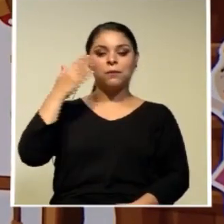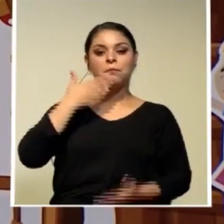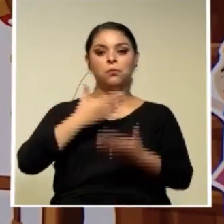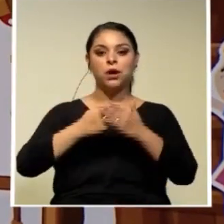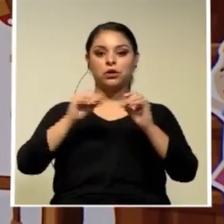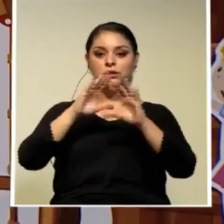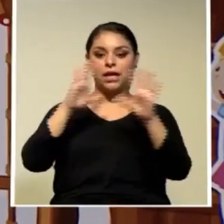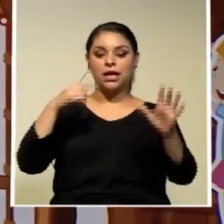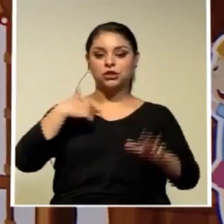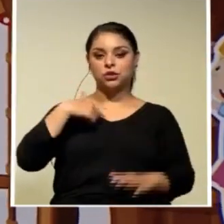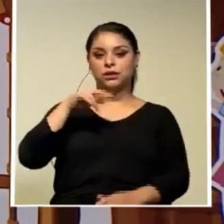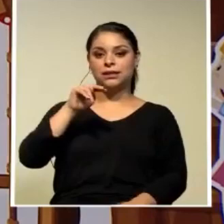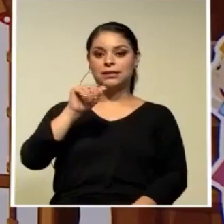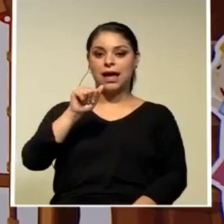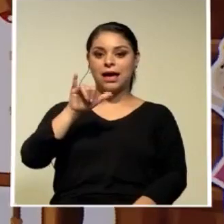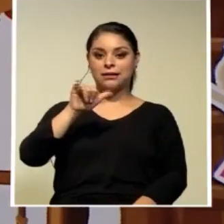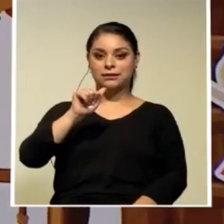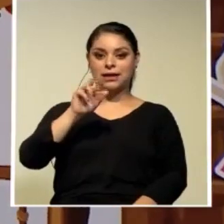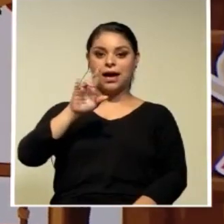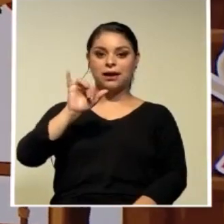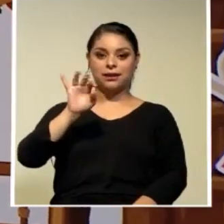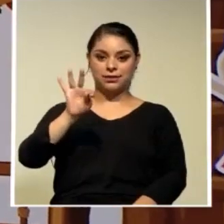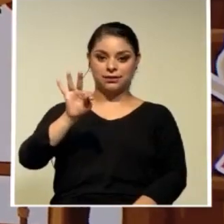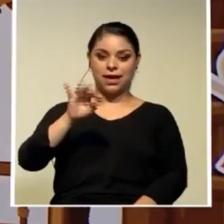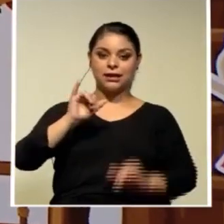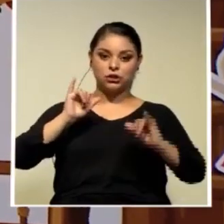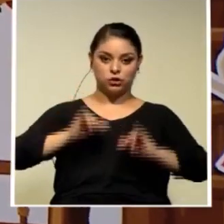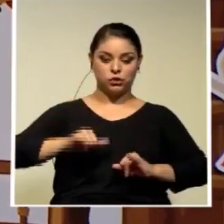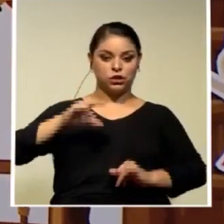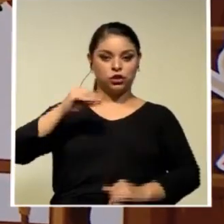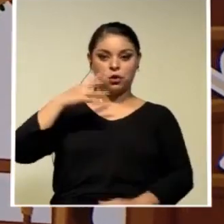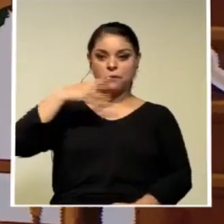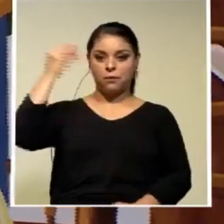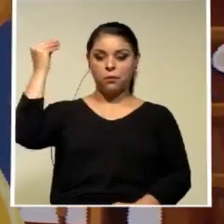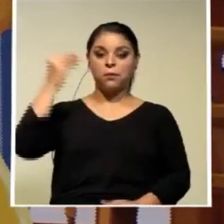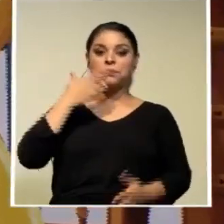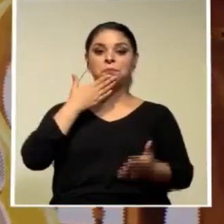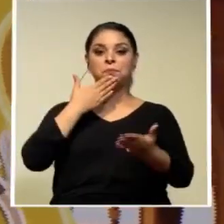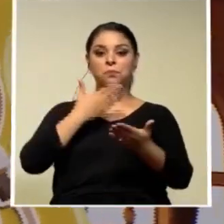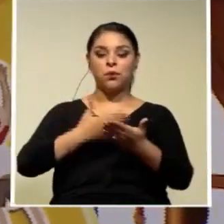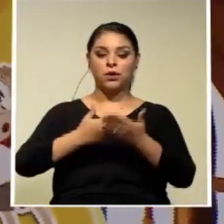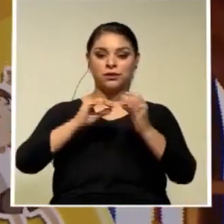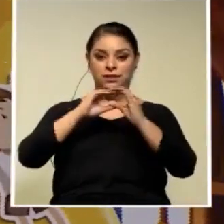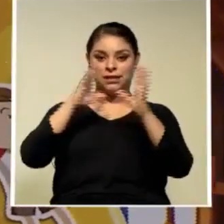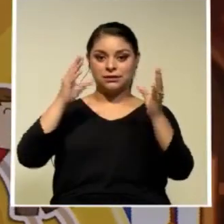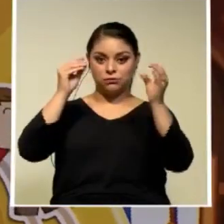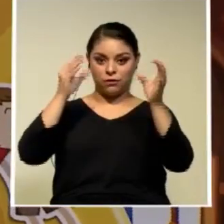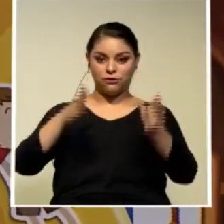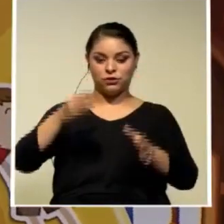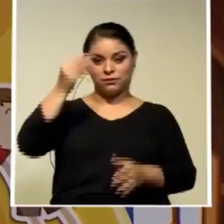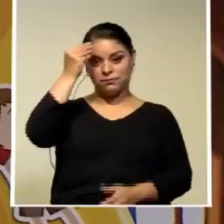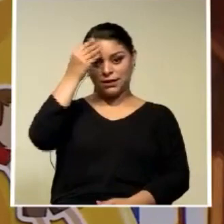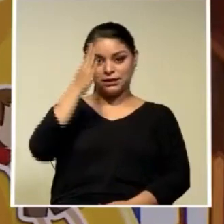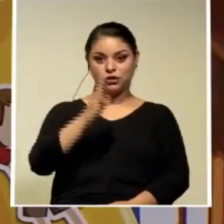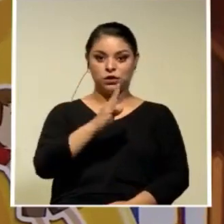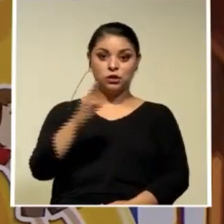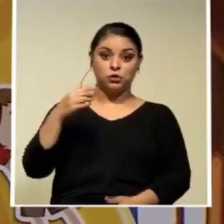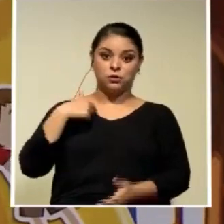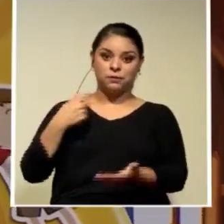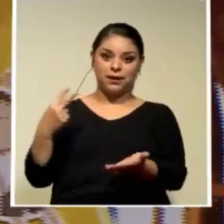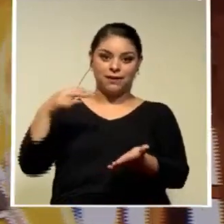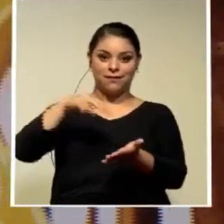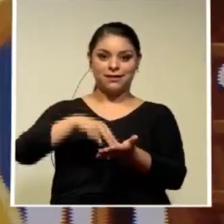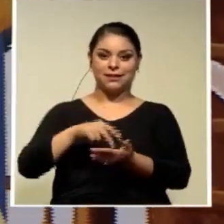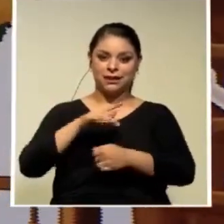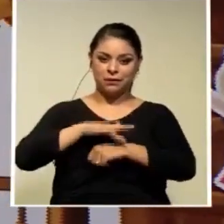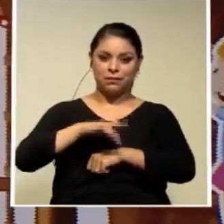estoy y no me voy. También dice: bendiciones, profesoras. Hoy me levanté bien temprano para que no se me pase el programa. Aquí estoy y